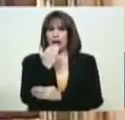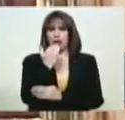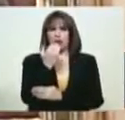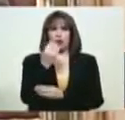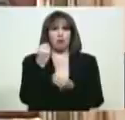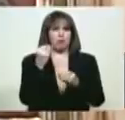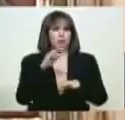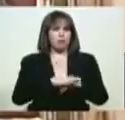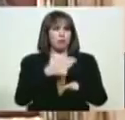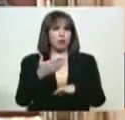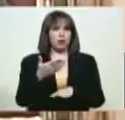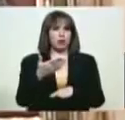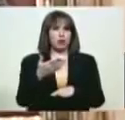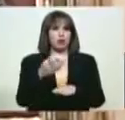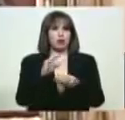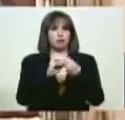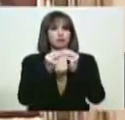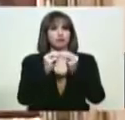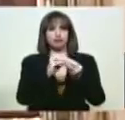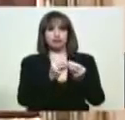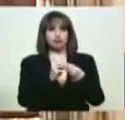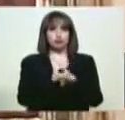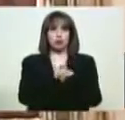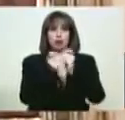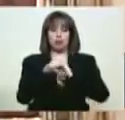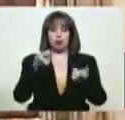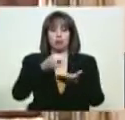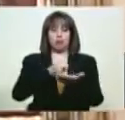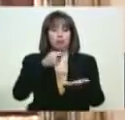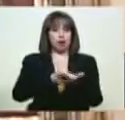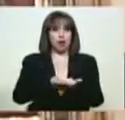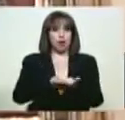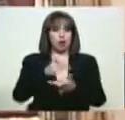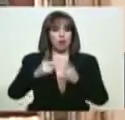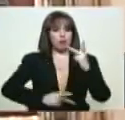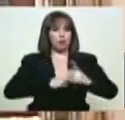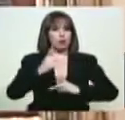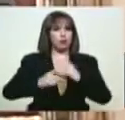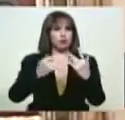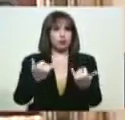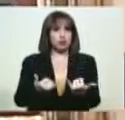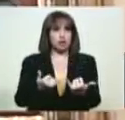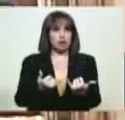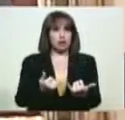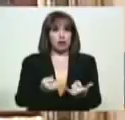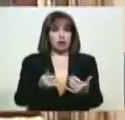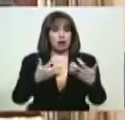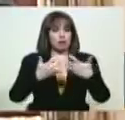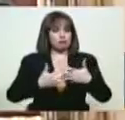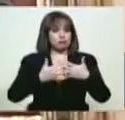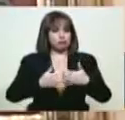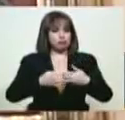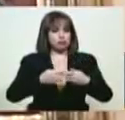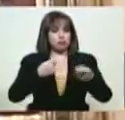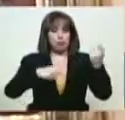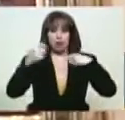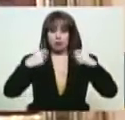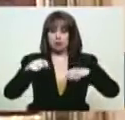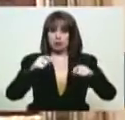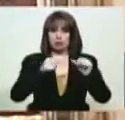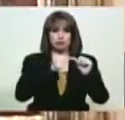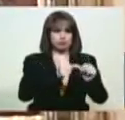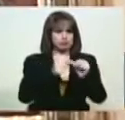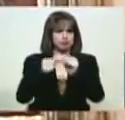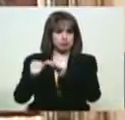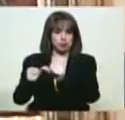inclusive modificaron los precios, los productos que ya estaban en los anaqueles. Que alguien